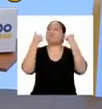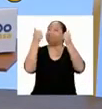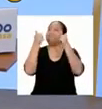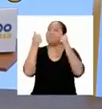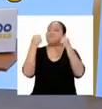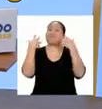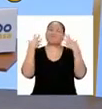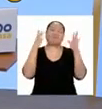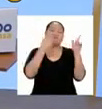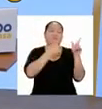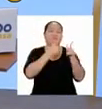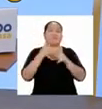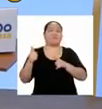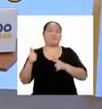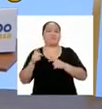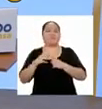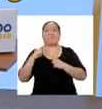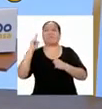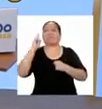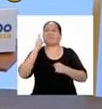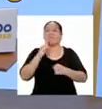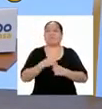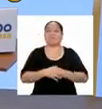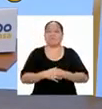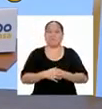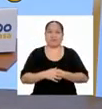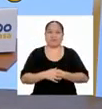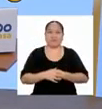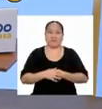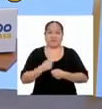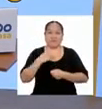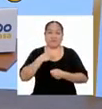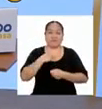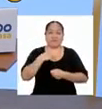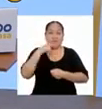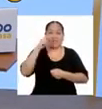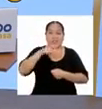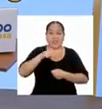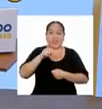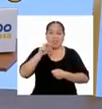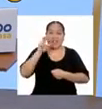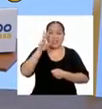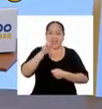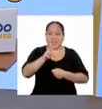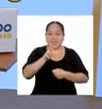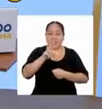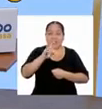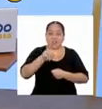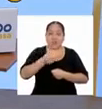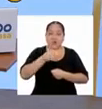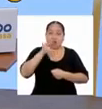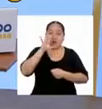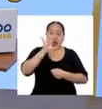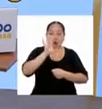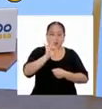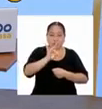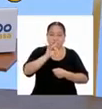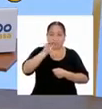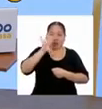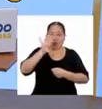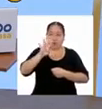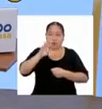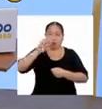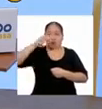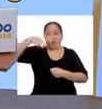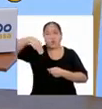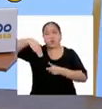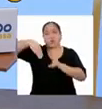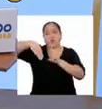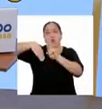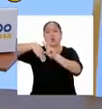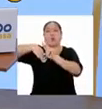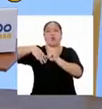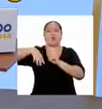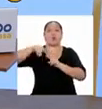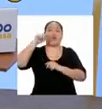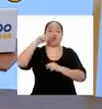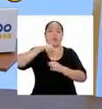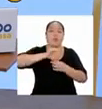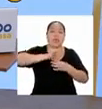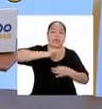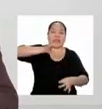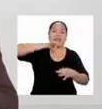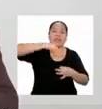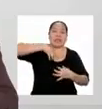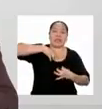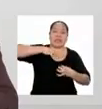¡Woohoo! ¡Lo logramos, profesor! Entonces necesito 3,84 metros cuadrados de tela para cubrir